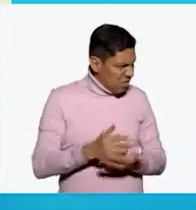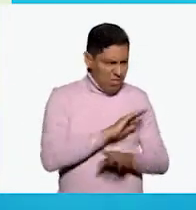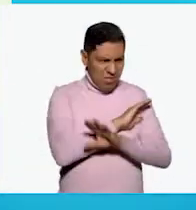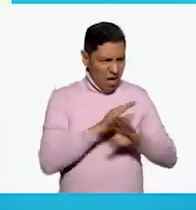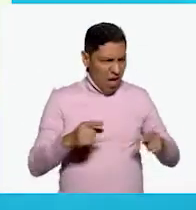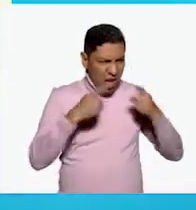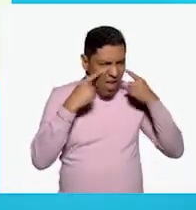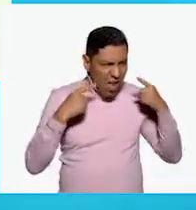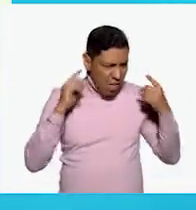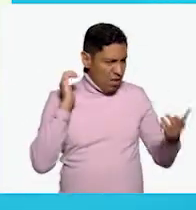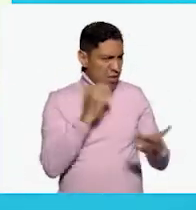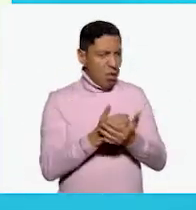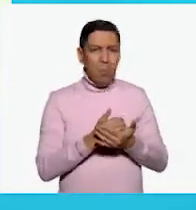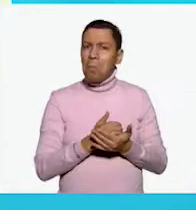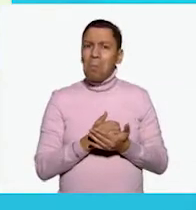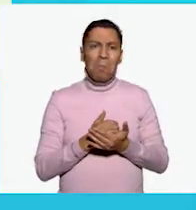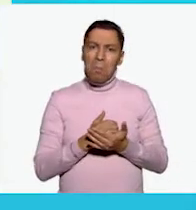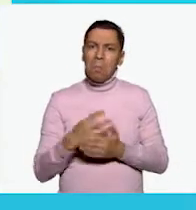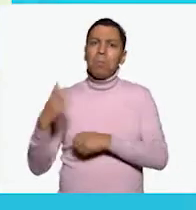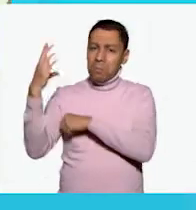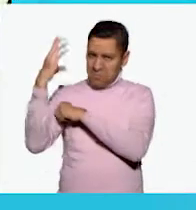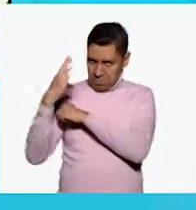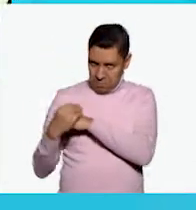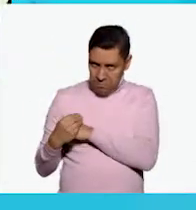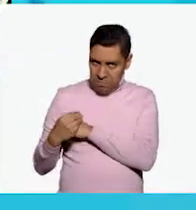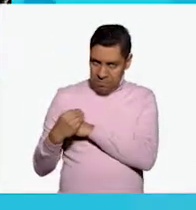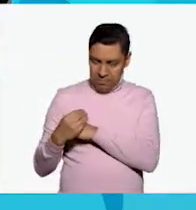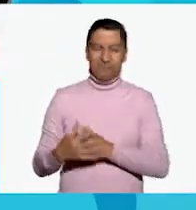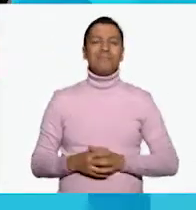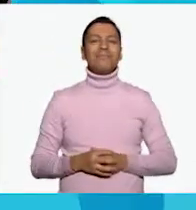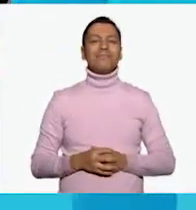mucho. ¡Adiós!